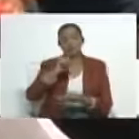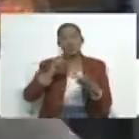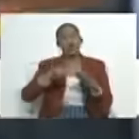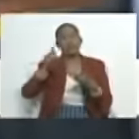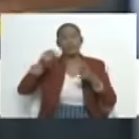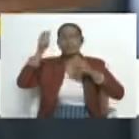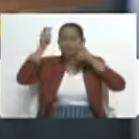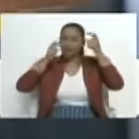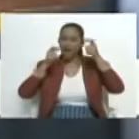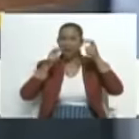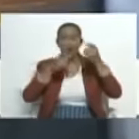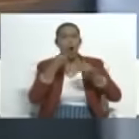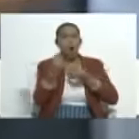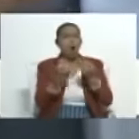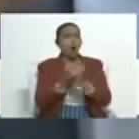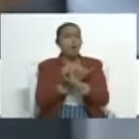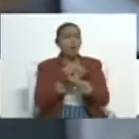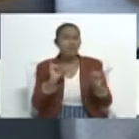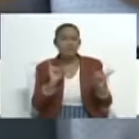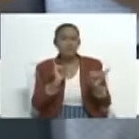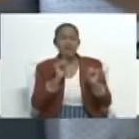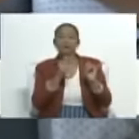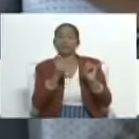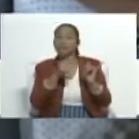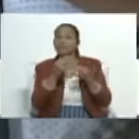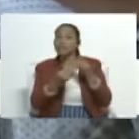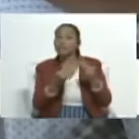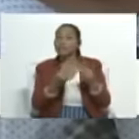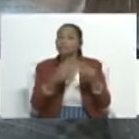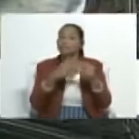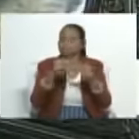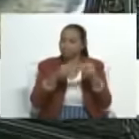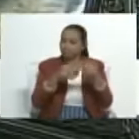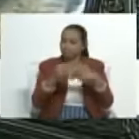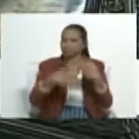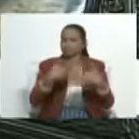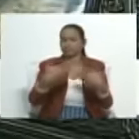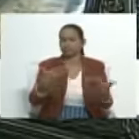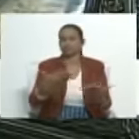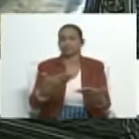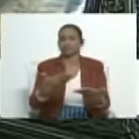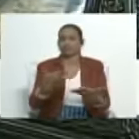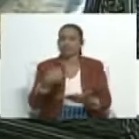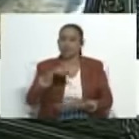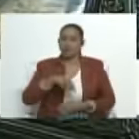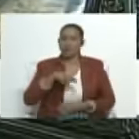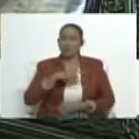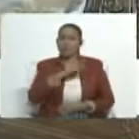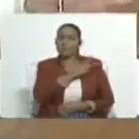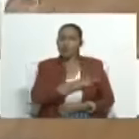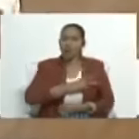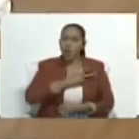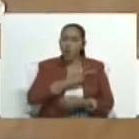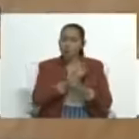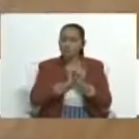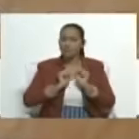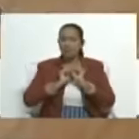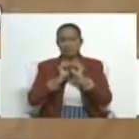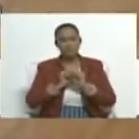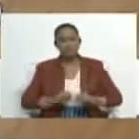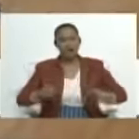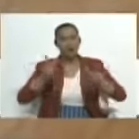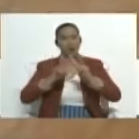se construye todos los días. Moral en alto está este pueblo, dignidad grande